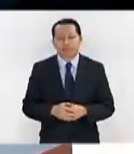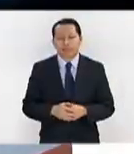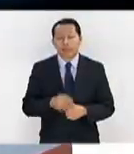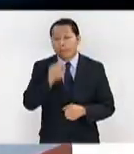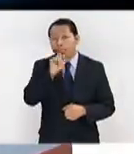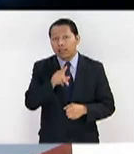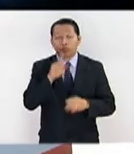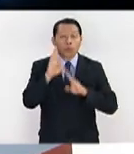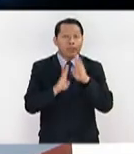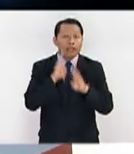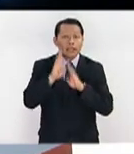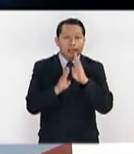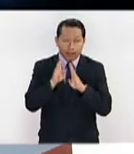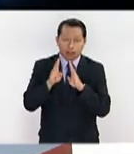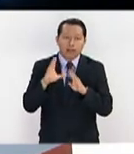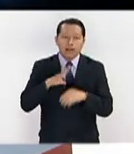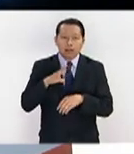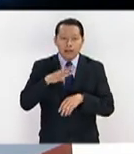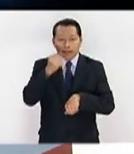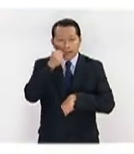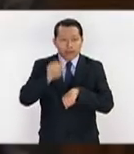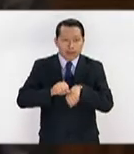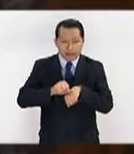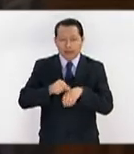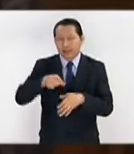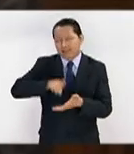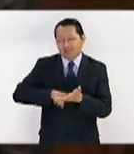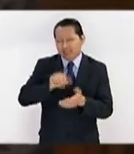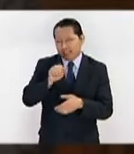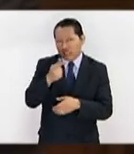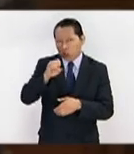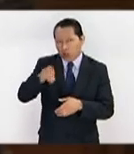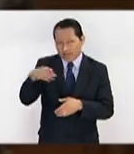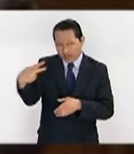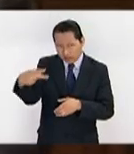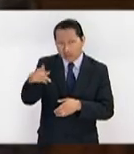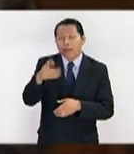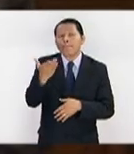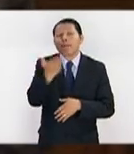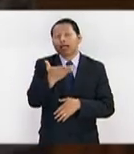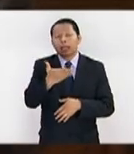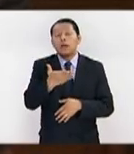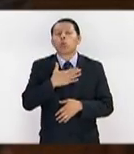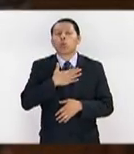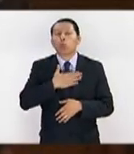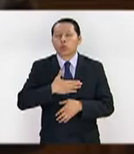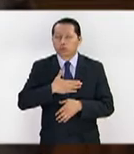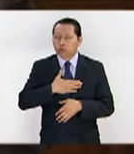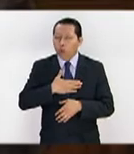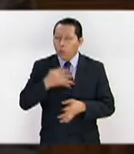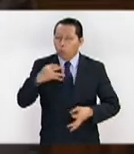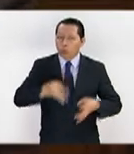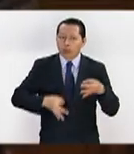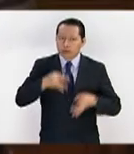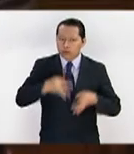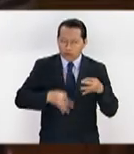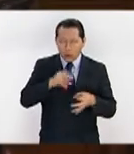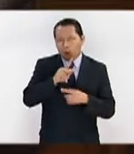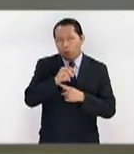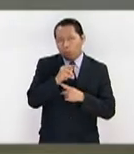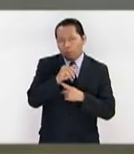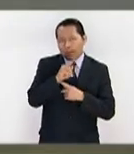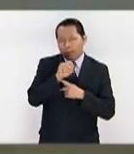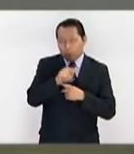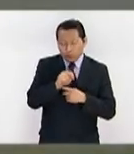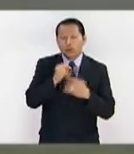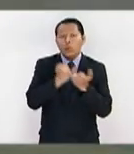Ahí mismo, en Bélgica, el ministro del Interior, Jan Jambon, pidió un juicio justo para Puigdemont y los 4 exconsejeros y criticó a